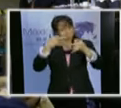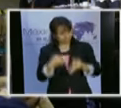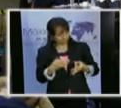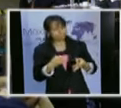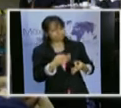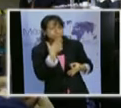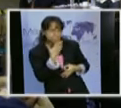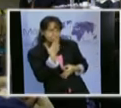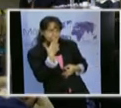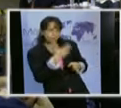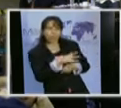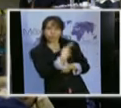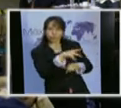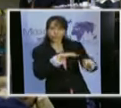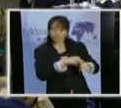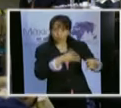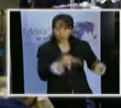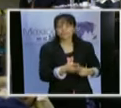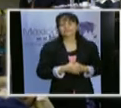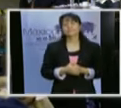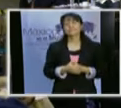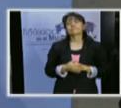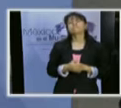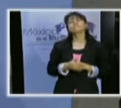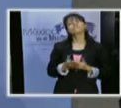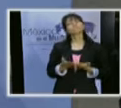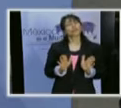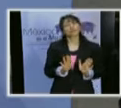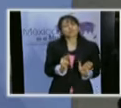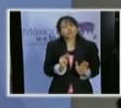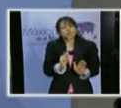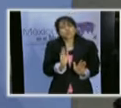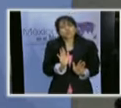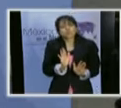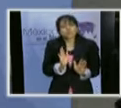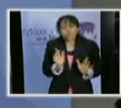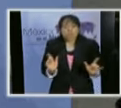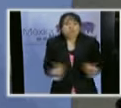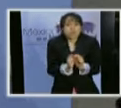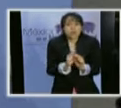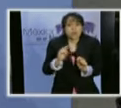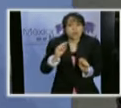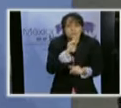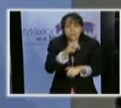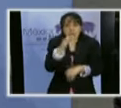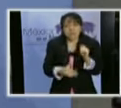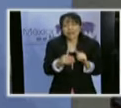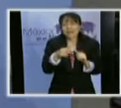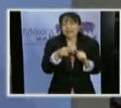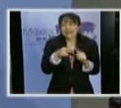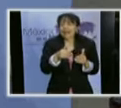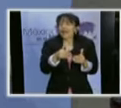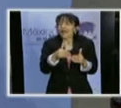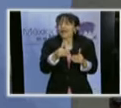No quisiera, digamos, terminar esta intervención